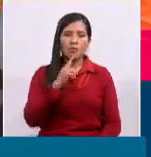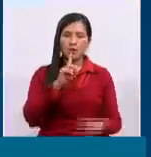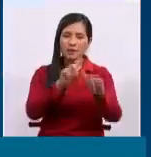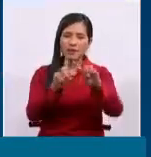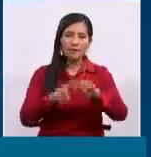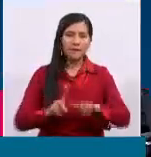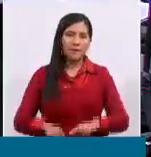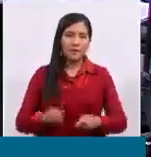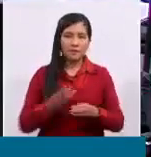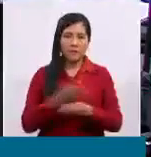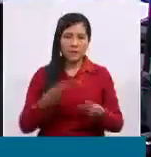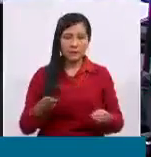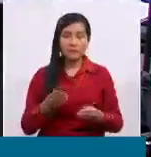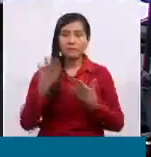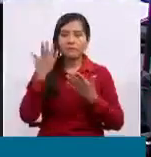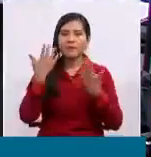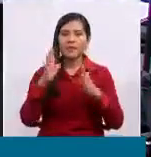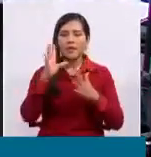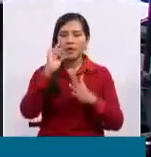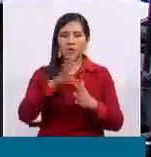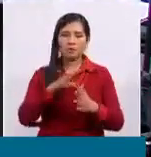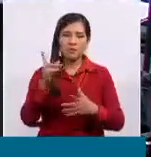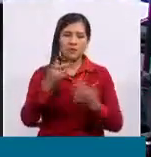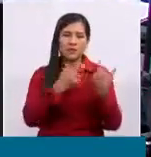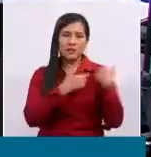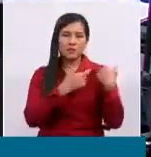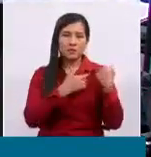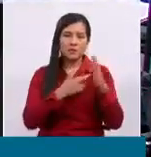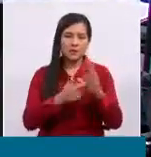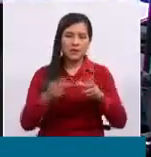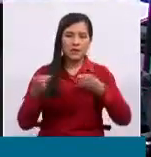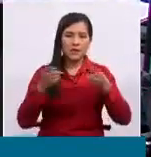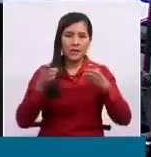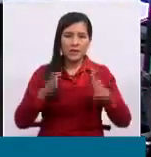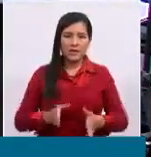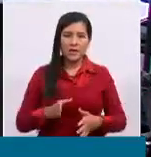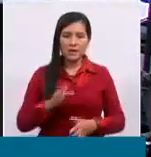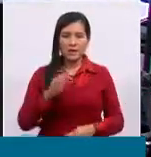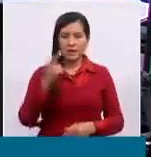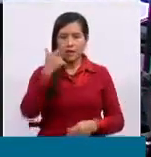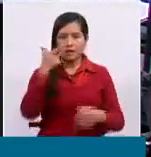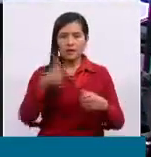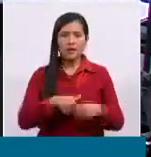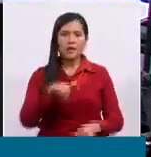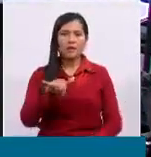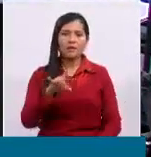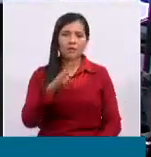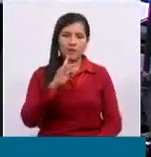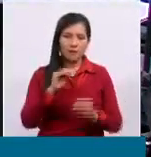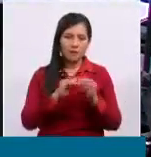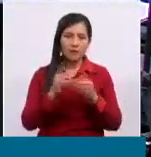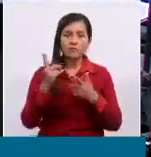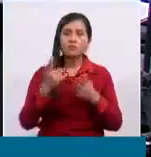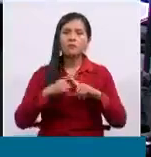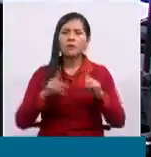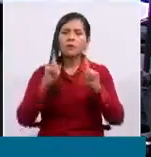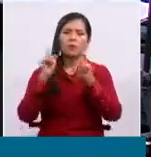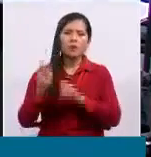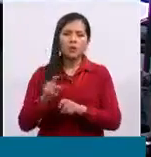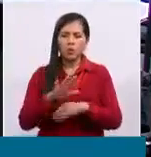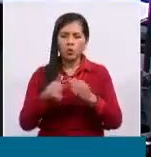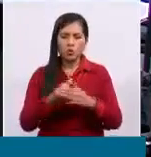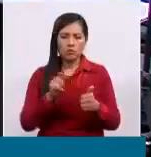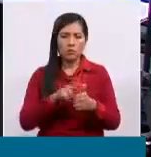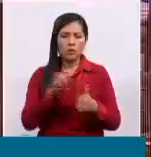Alejandro, gerente general de la empresa boliviana de industrialización de hidrocarburos, ¿qué efectos causa en la tierra el nitrógeno,